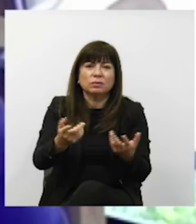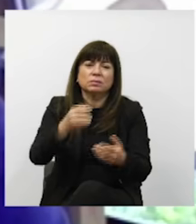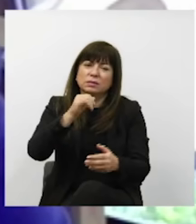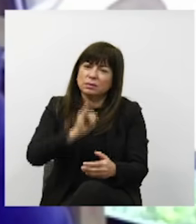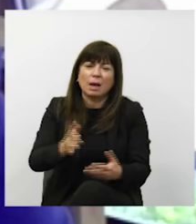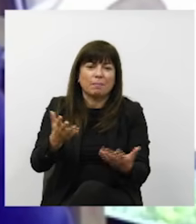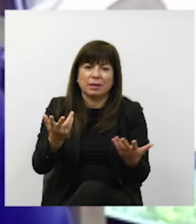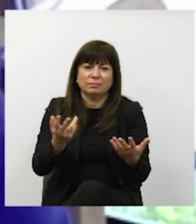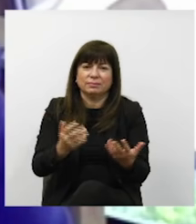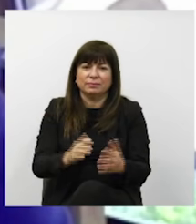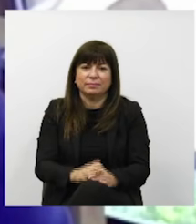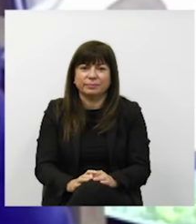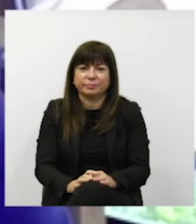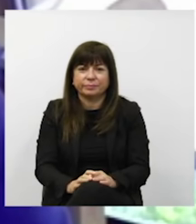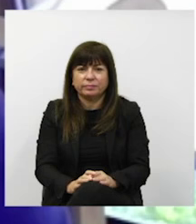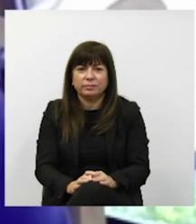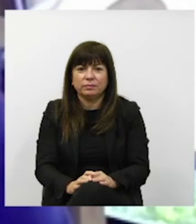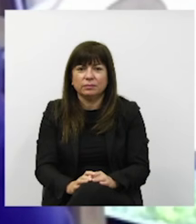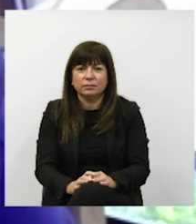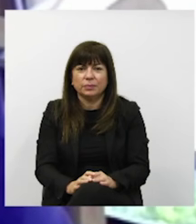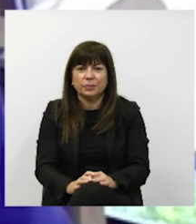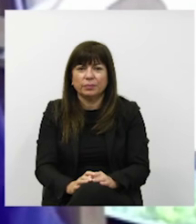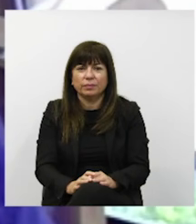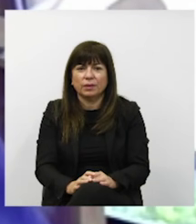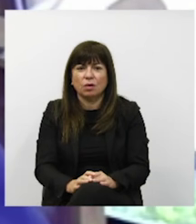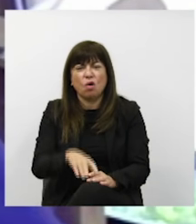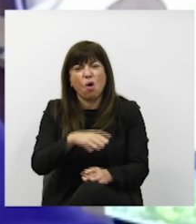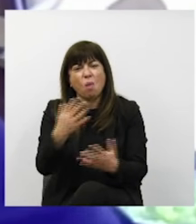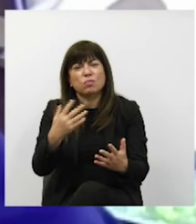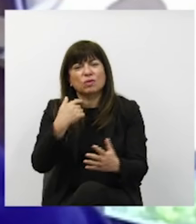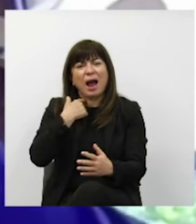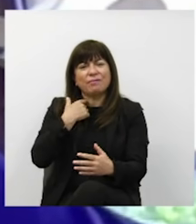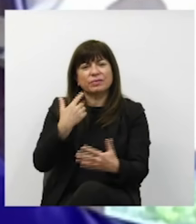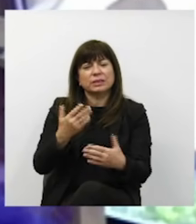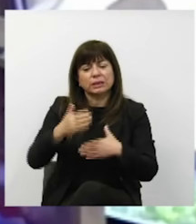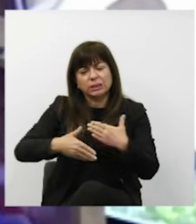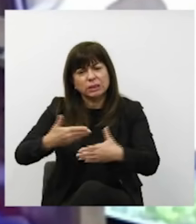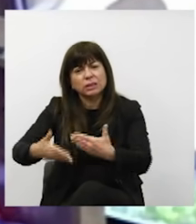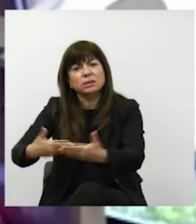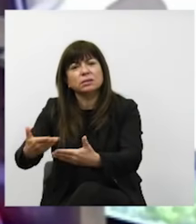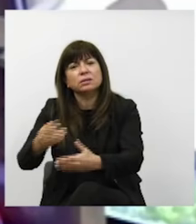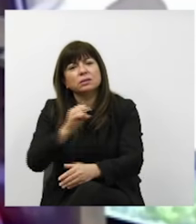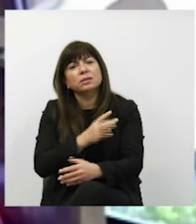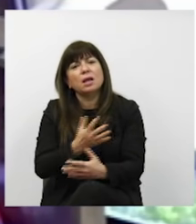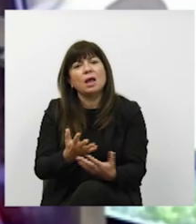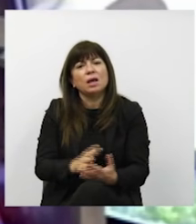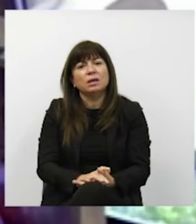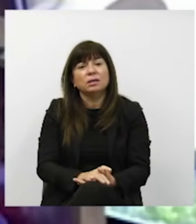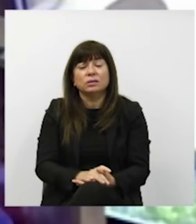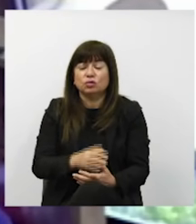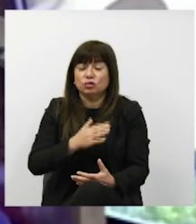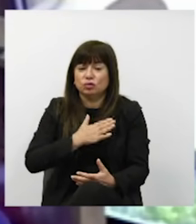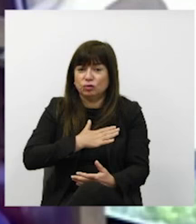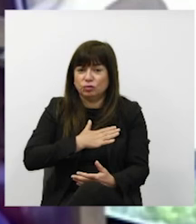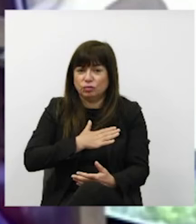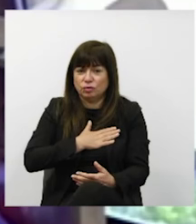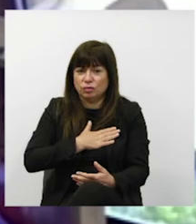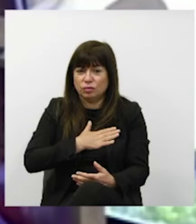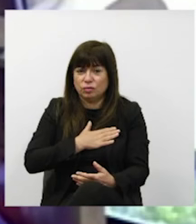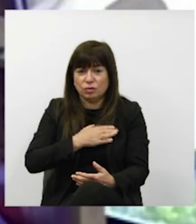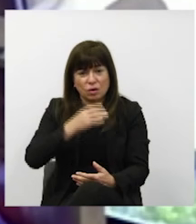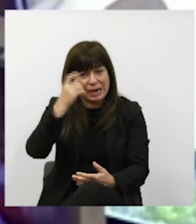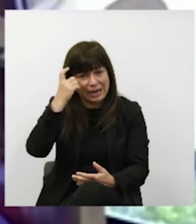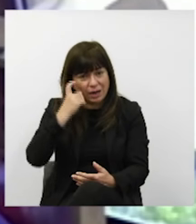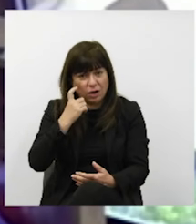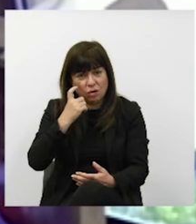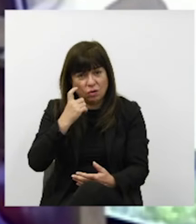tiempo. ¿Cómo podría afectar esto a Chile? Yo tiendo a ver que en